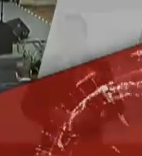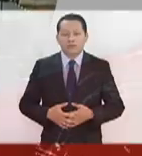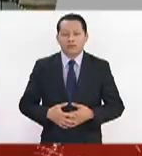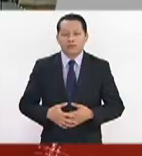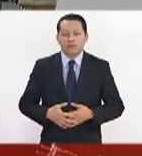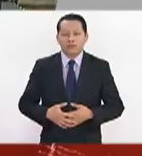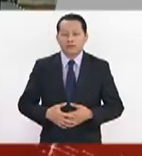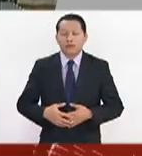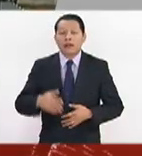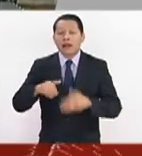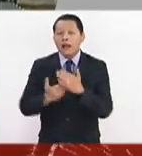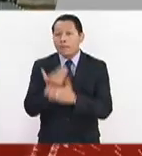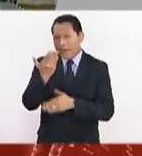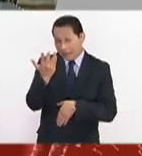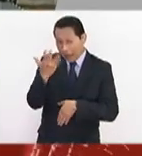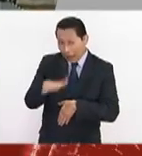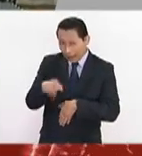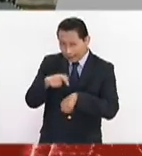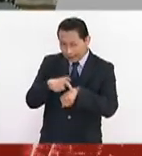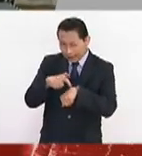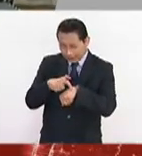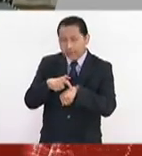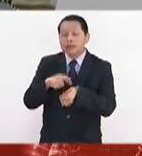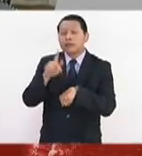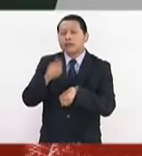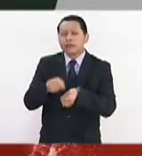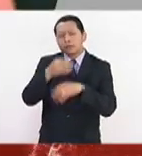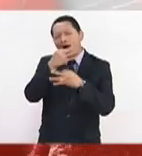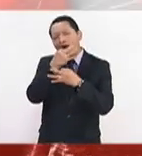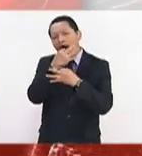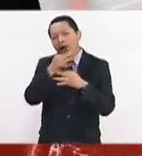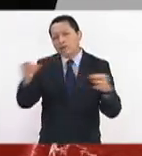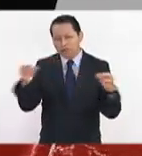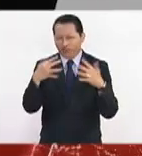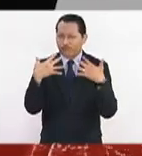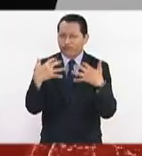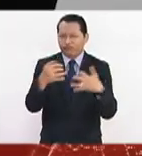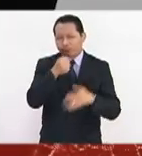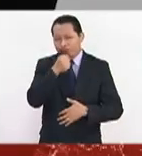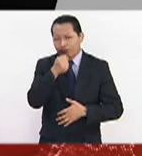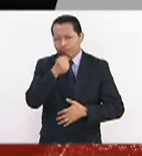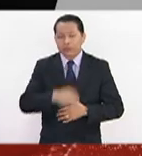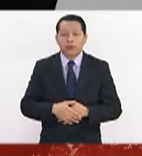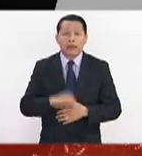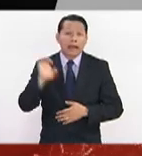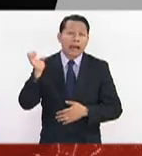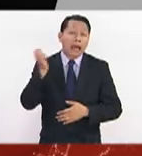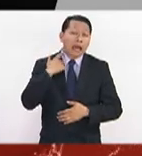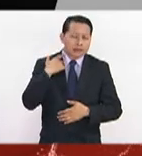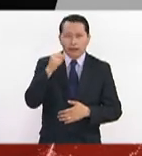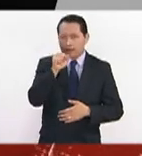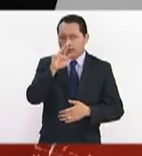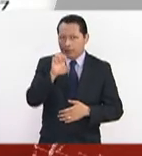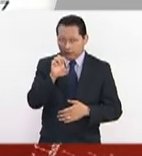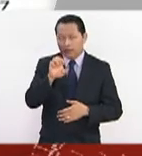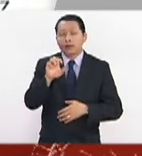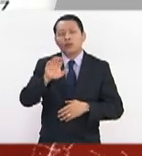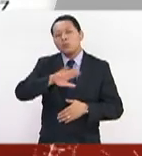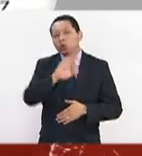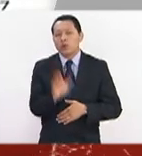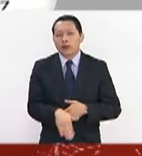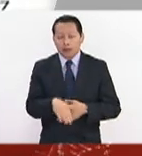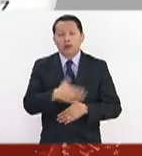A las 10 de la mañana, el presidente Enrique Peña Nieto dará un mensaje a medios. Fallece la ex canciller Rosario Green. El presidente